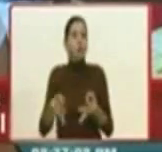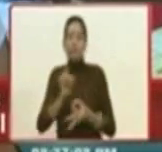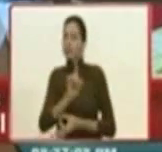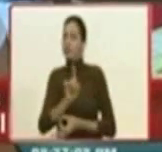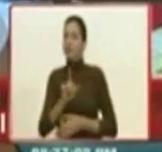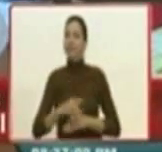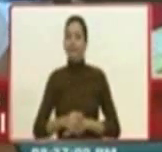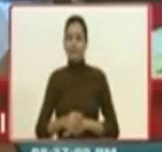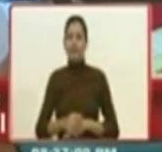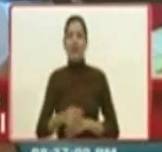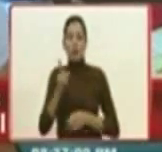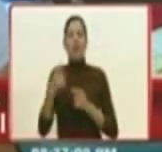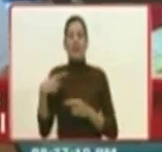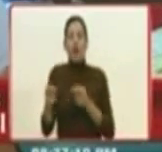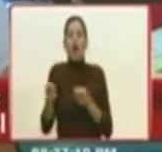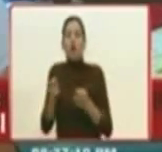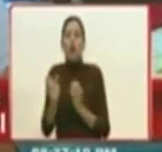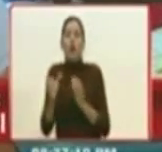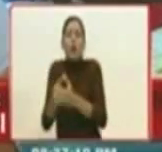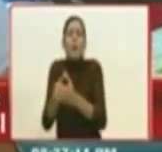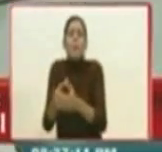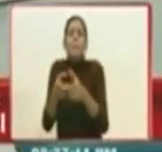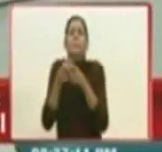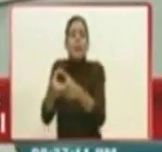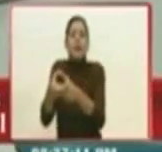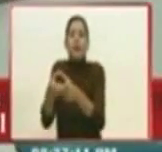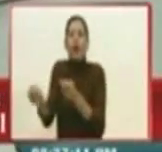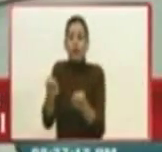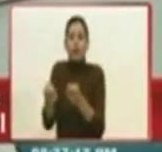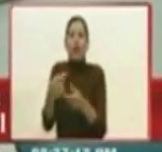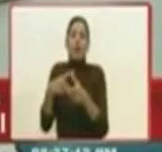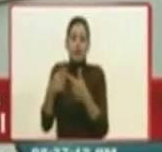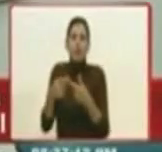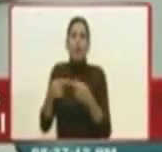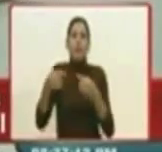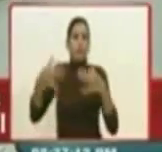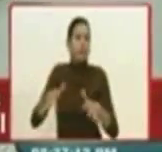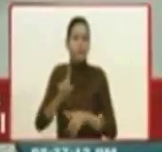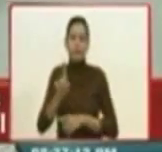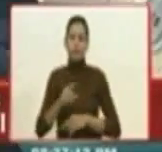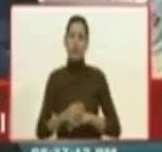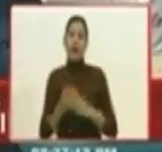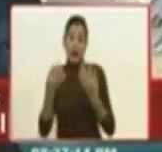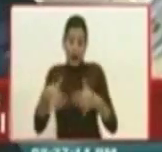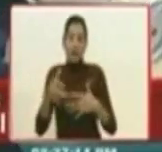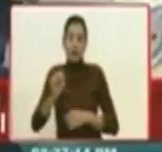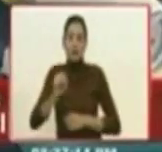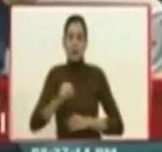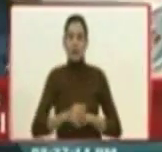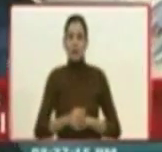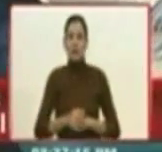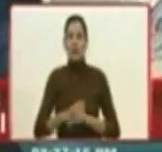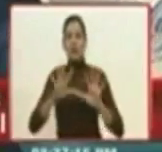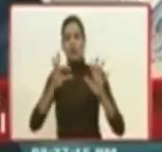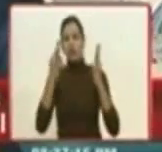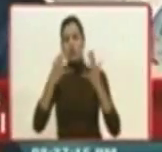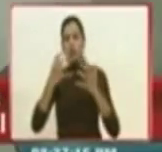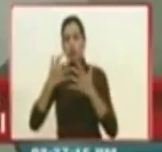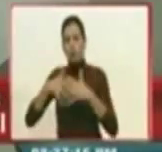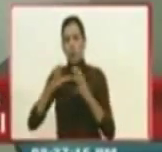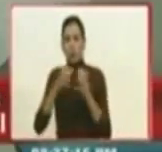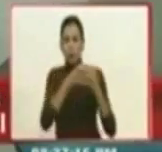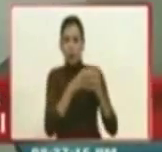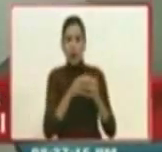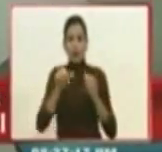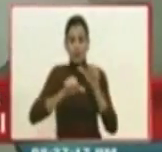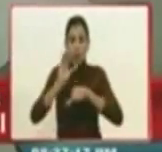los más justos de acuerdo a lo que al requerimiento. 19 empresas socioproductivas impulsan el área textil en el Distrito